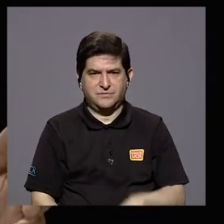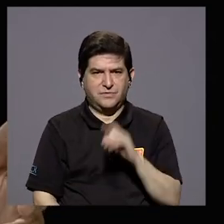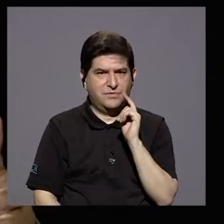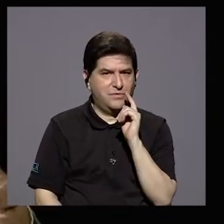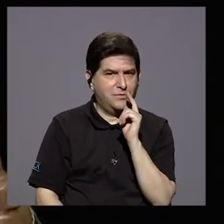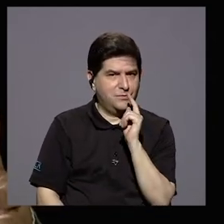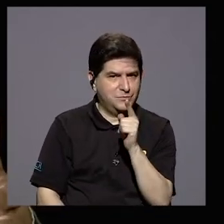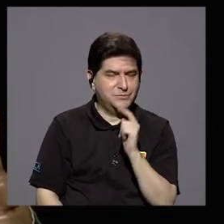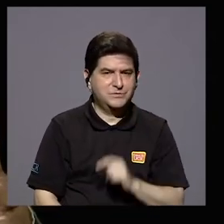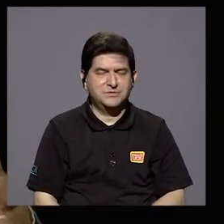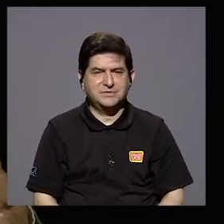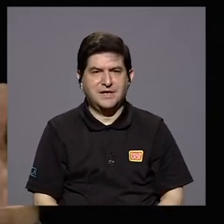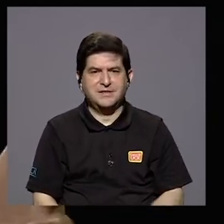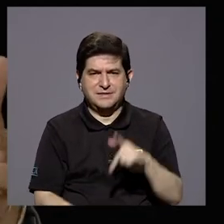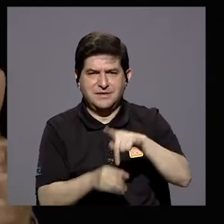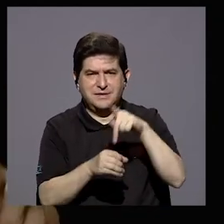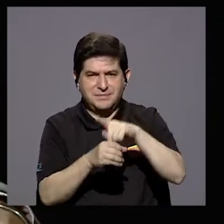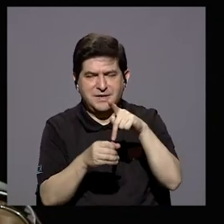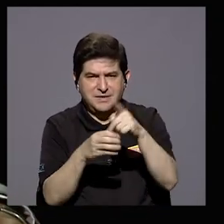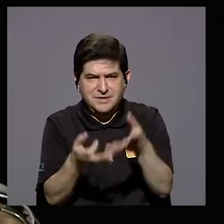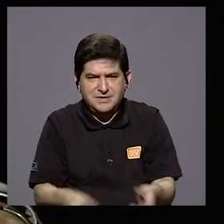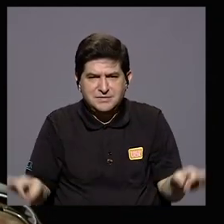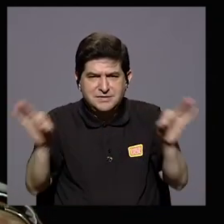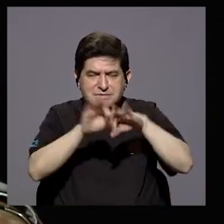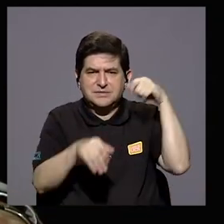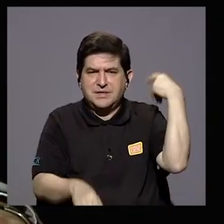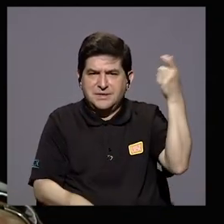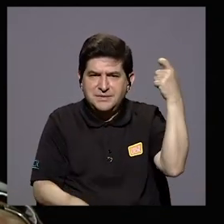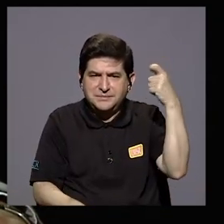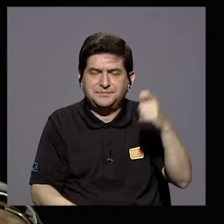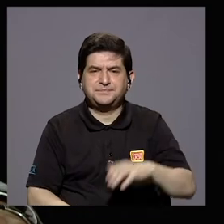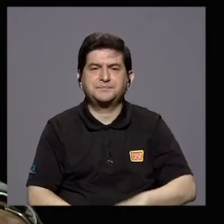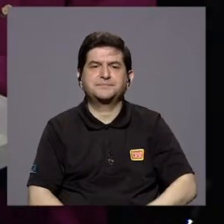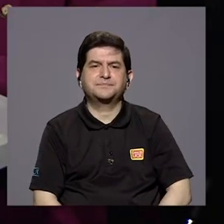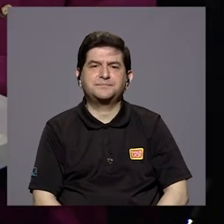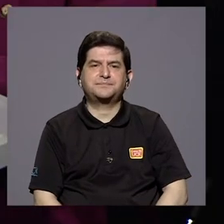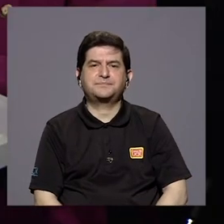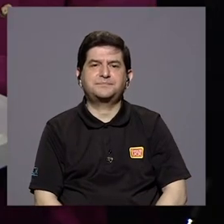es una protagonista muy importante en, sí, la zona de Guanacaste. Vea,